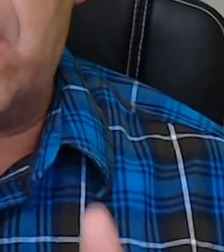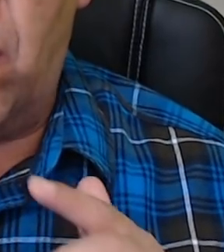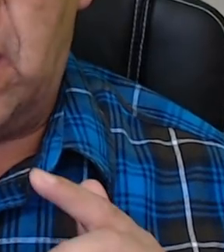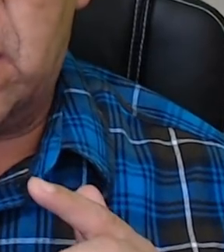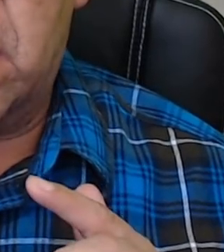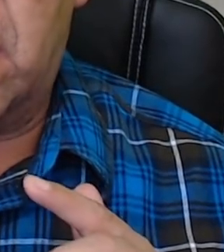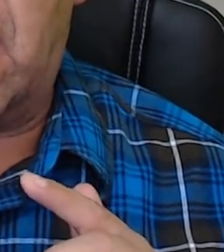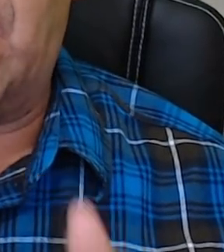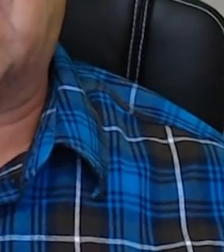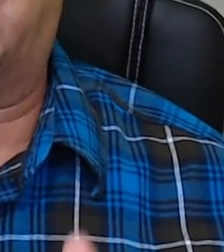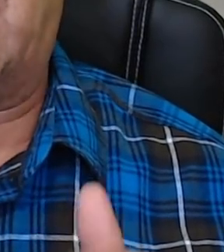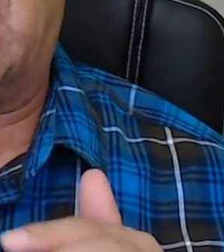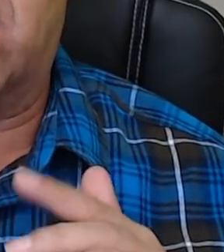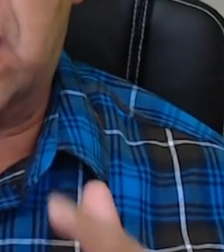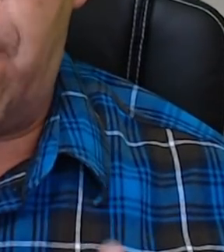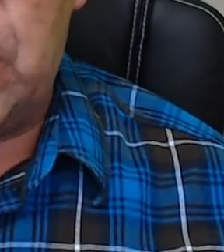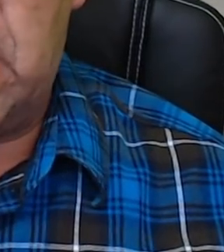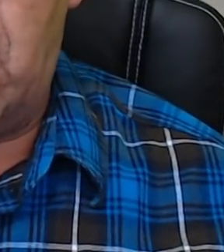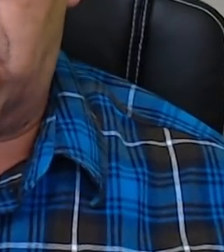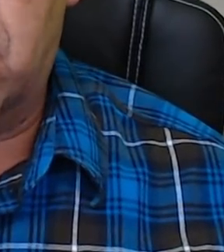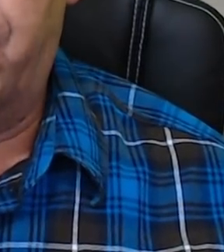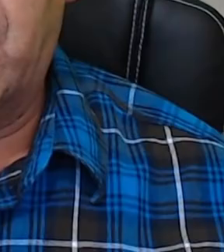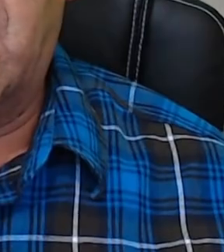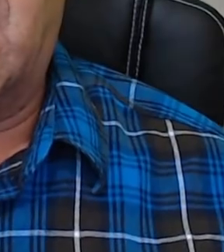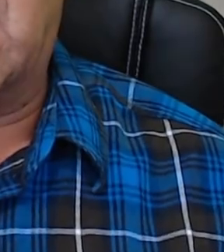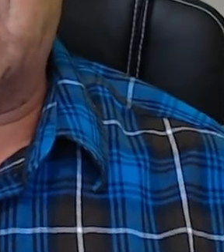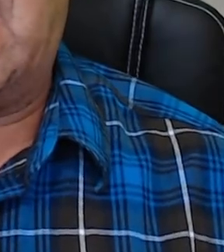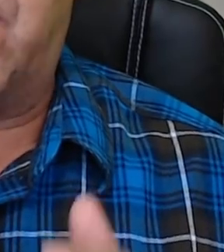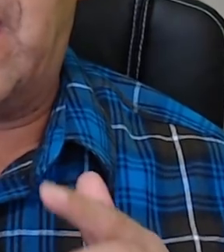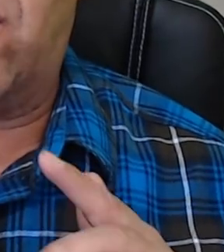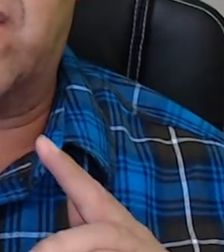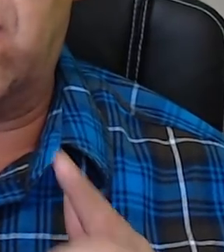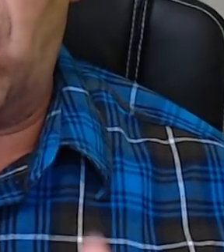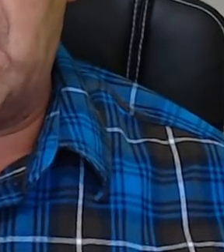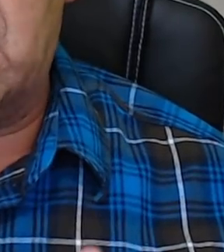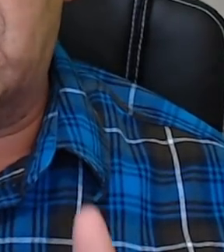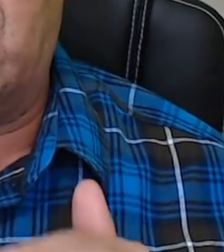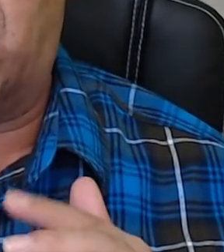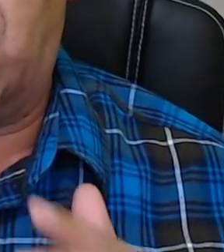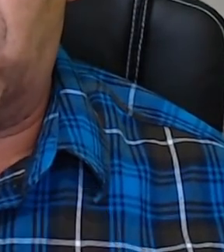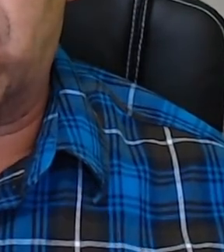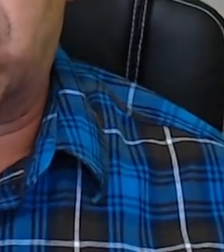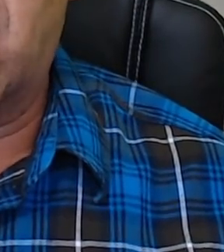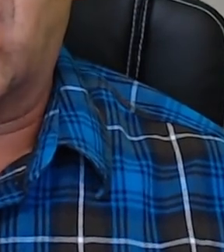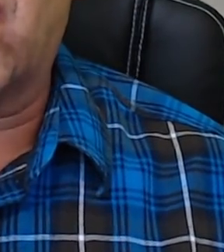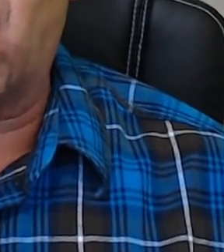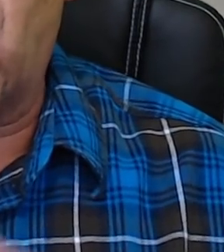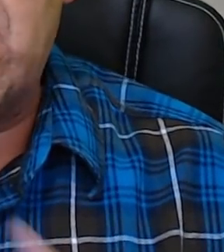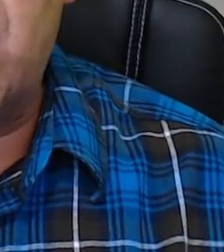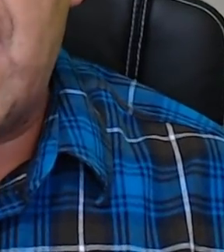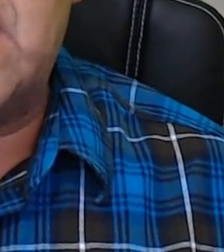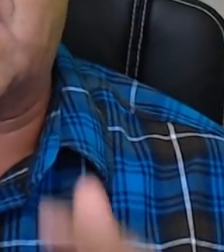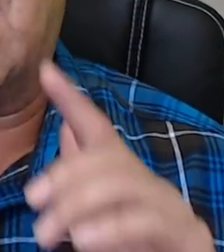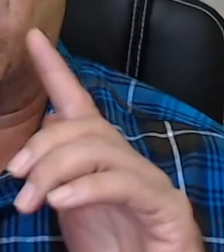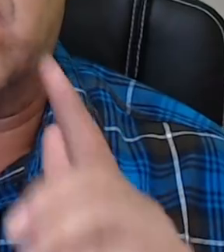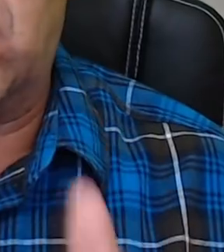adultos mayores, las becas para los discapacitados, las becas para los estudiantes de bajos recursos. Todo eso